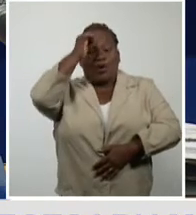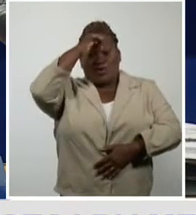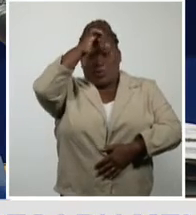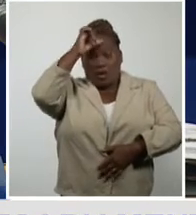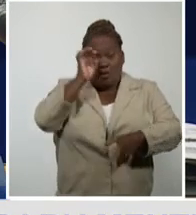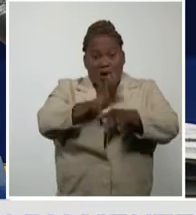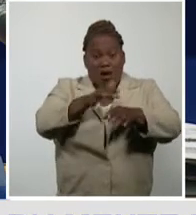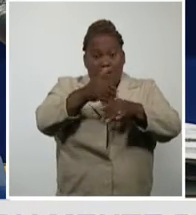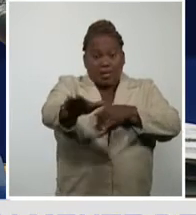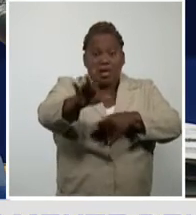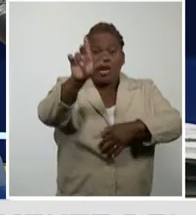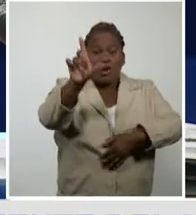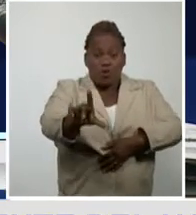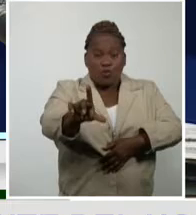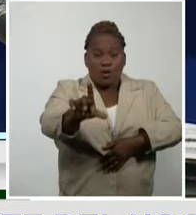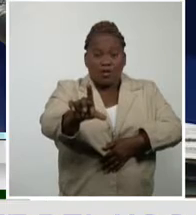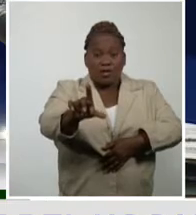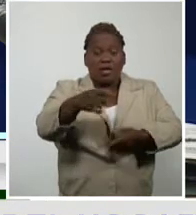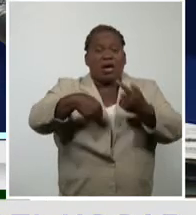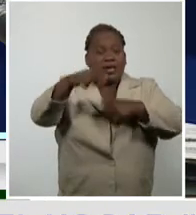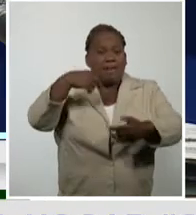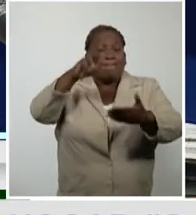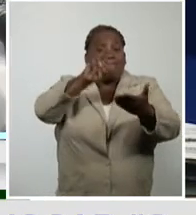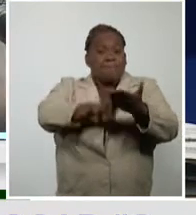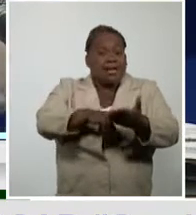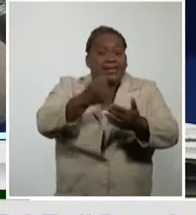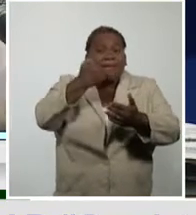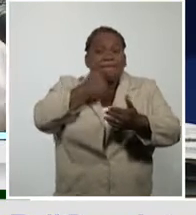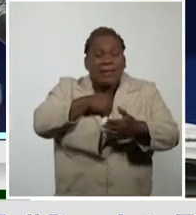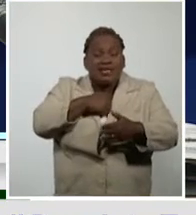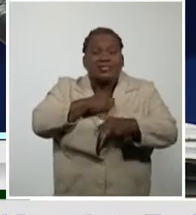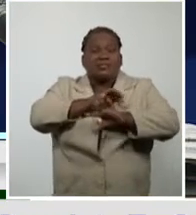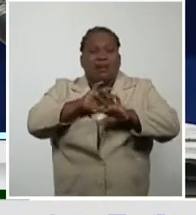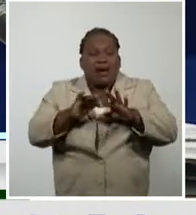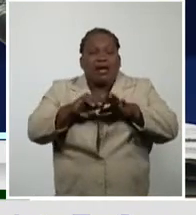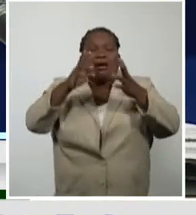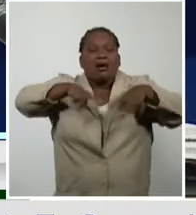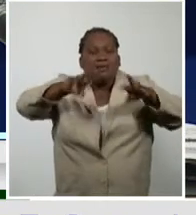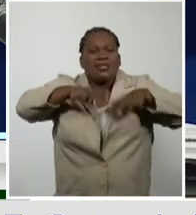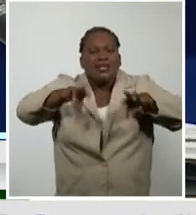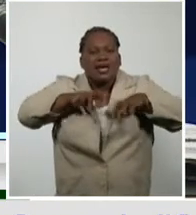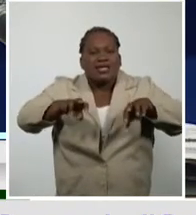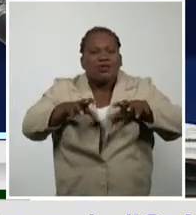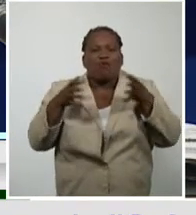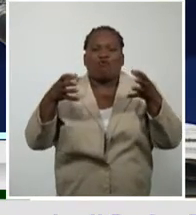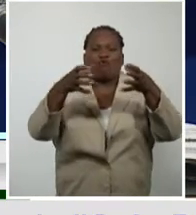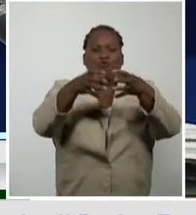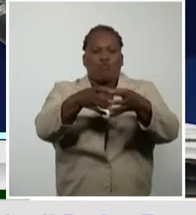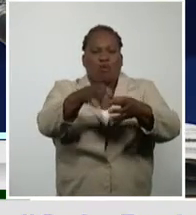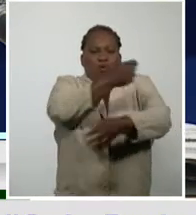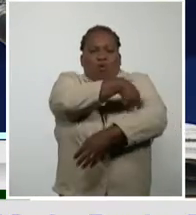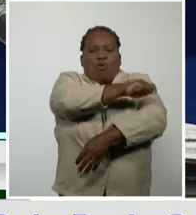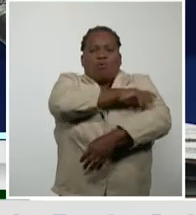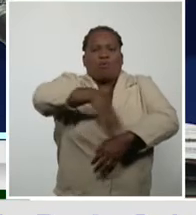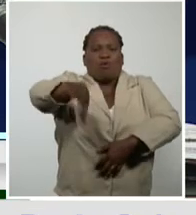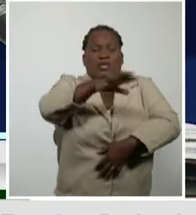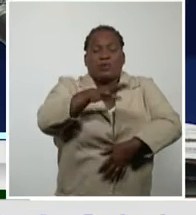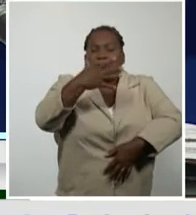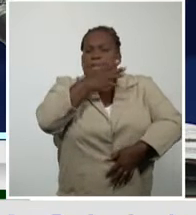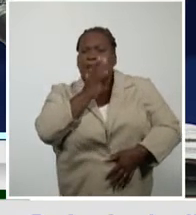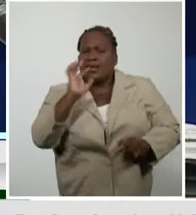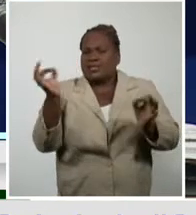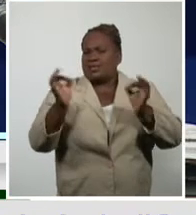lunes, y ayer martes más, a grupos de población que aparentemente no tienen nada ni